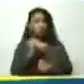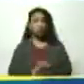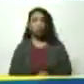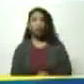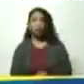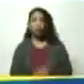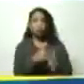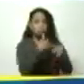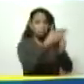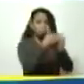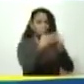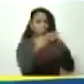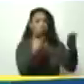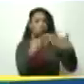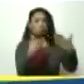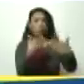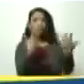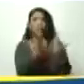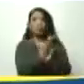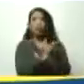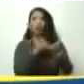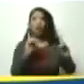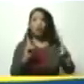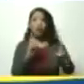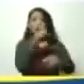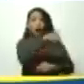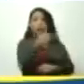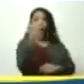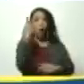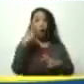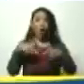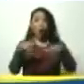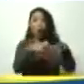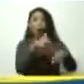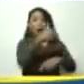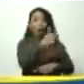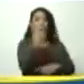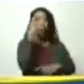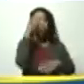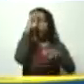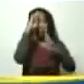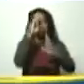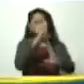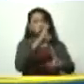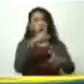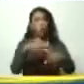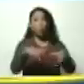convivencia democrática debate democrático cada quien en su espacio cada quien tiene su espacio